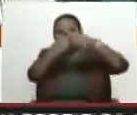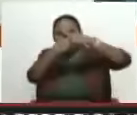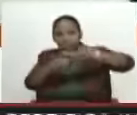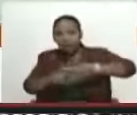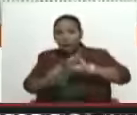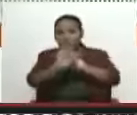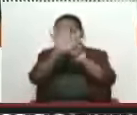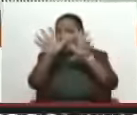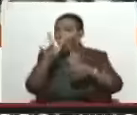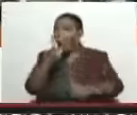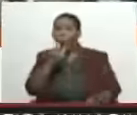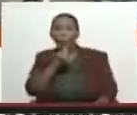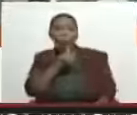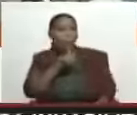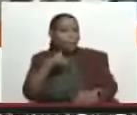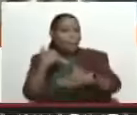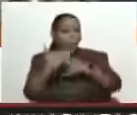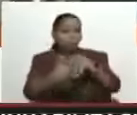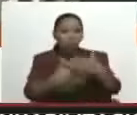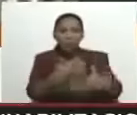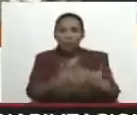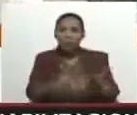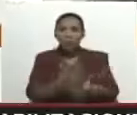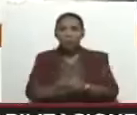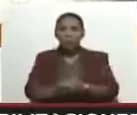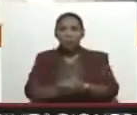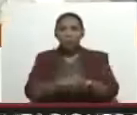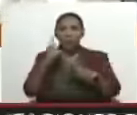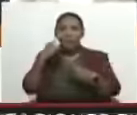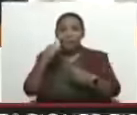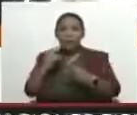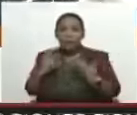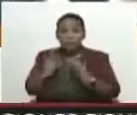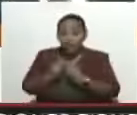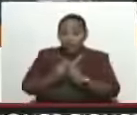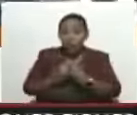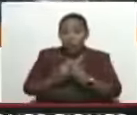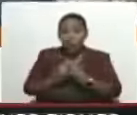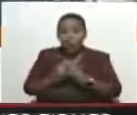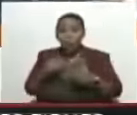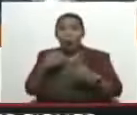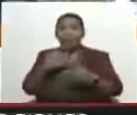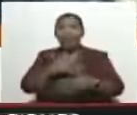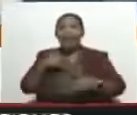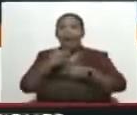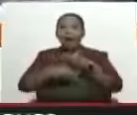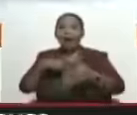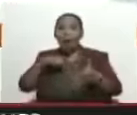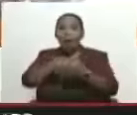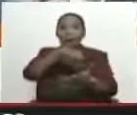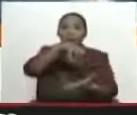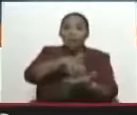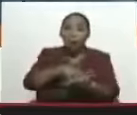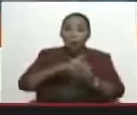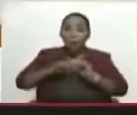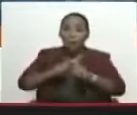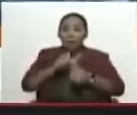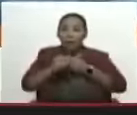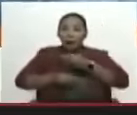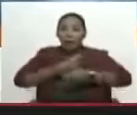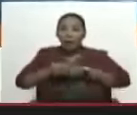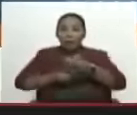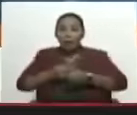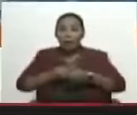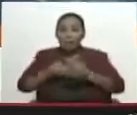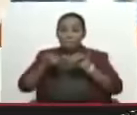clara del proceso, sino simplemente para amañar y acompañar un golpe de Estado que comienza a gestarse con